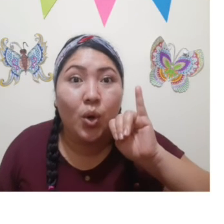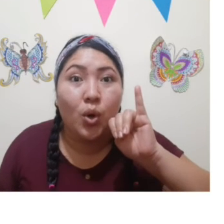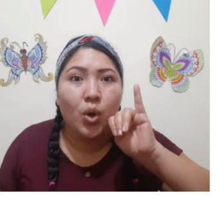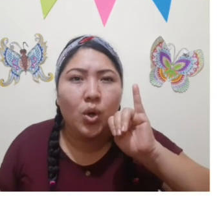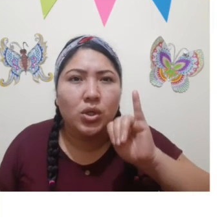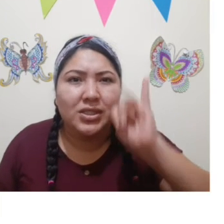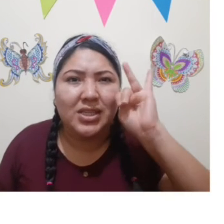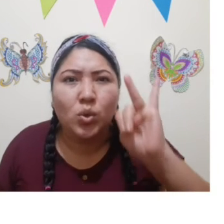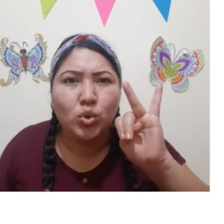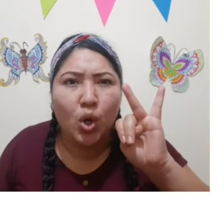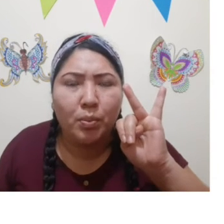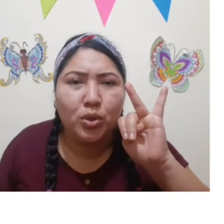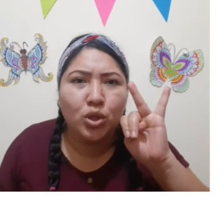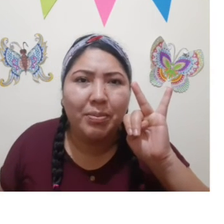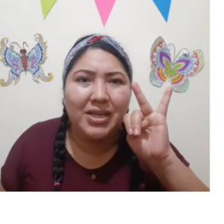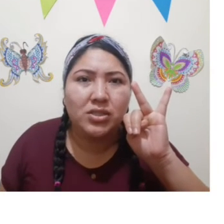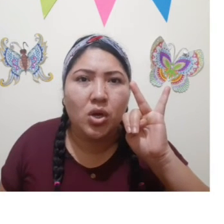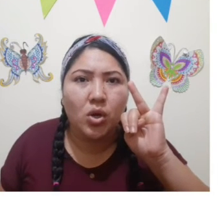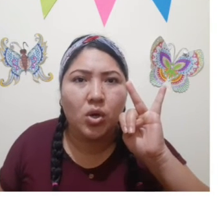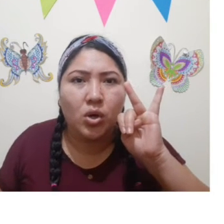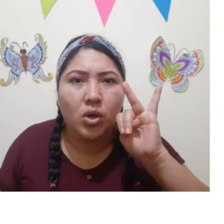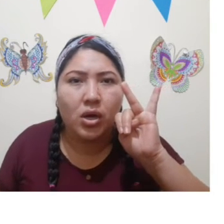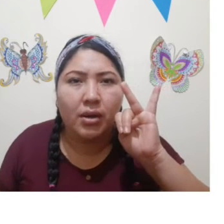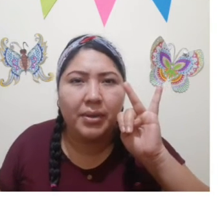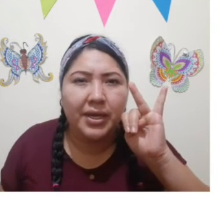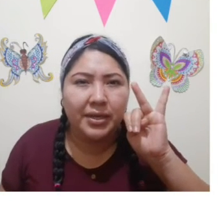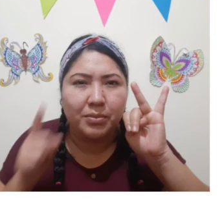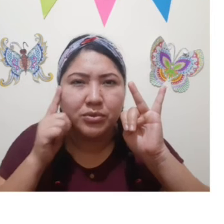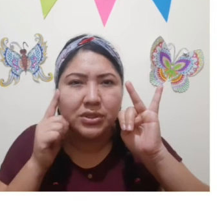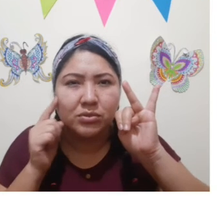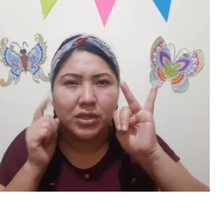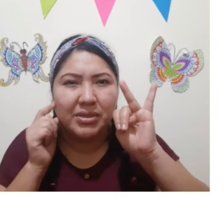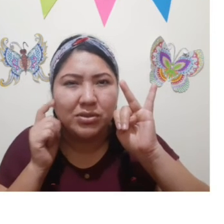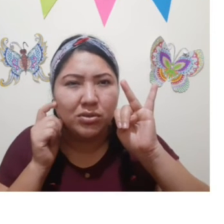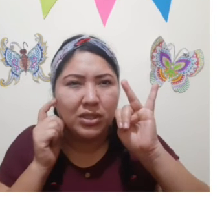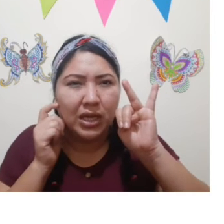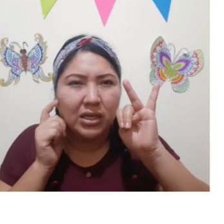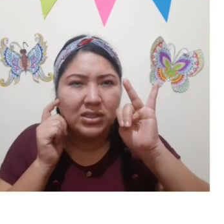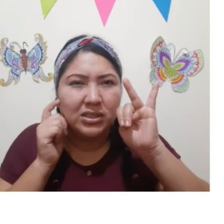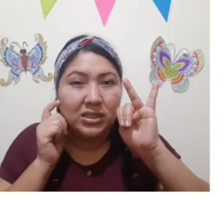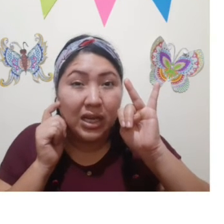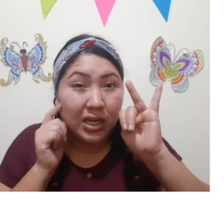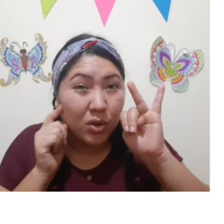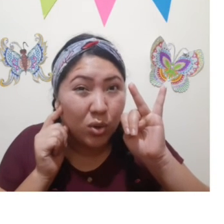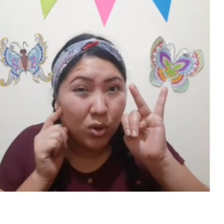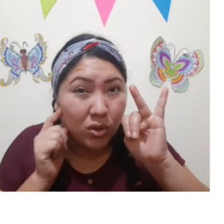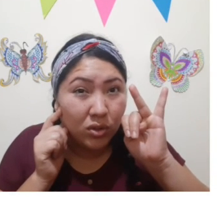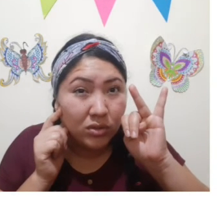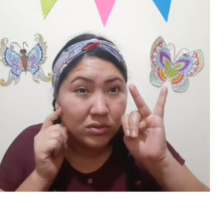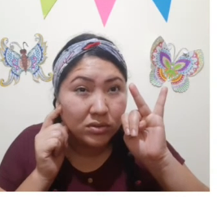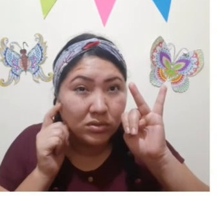amarillo segundo por donde apareció a ver por una segunda vez donde en el